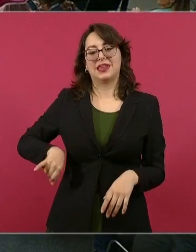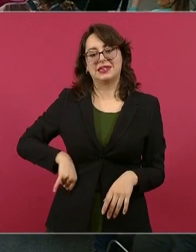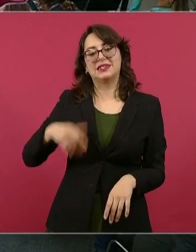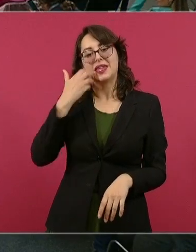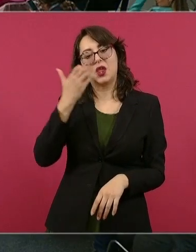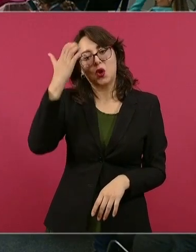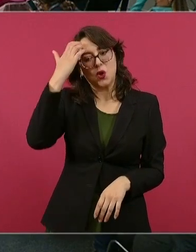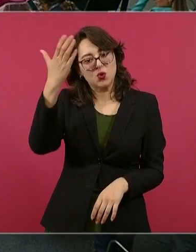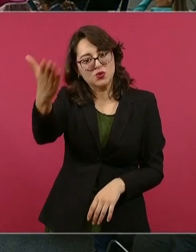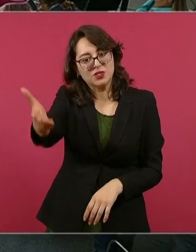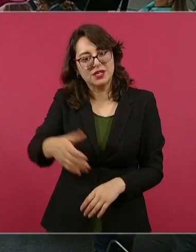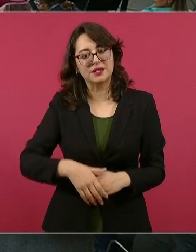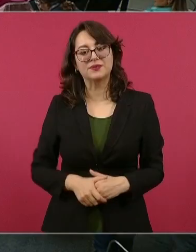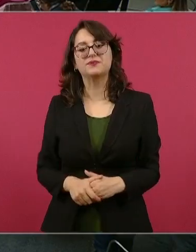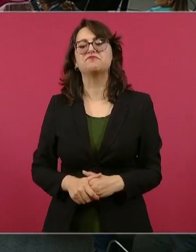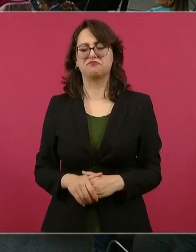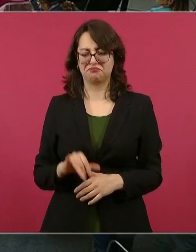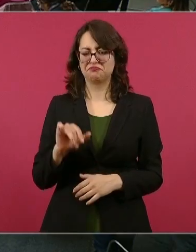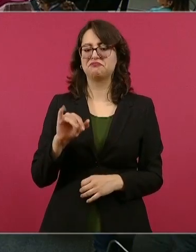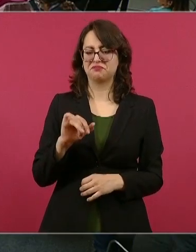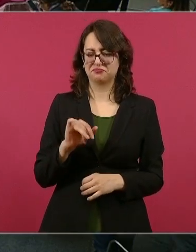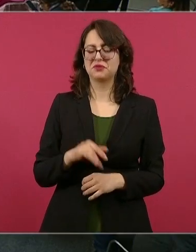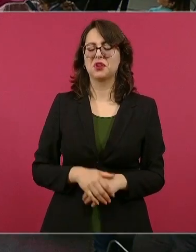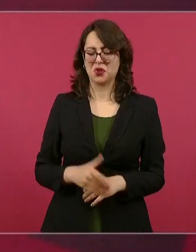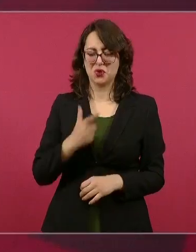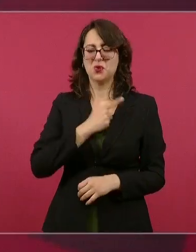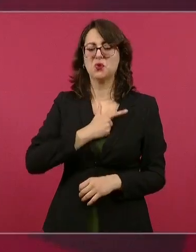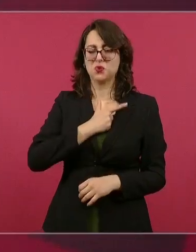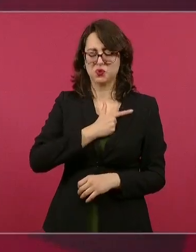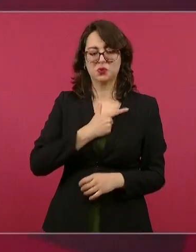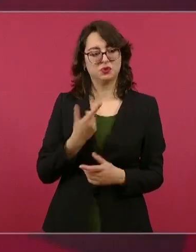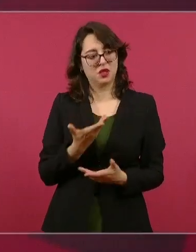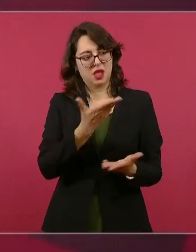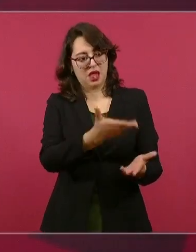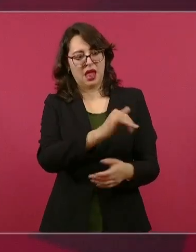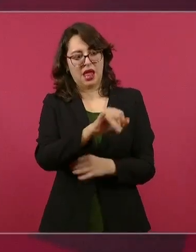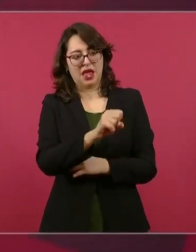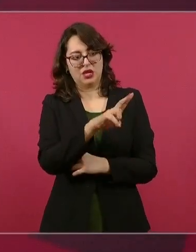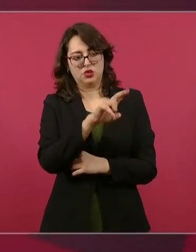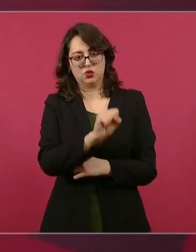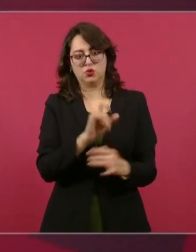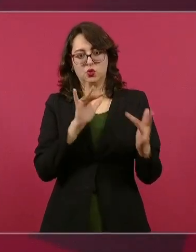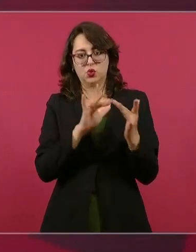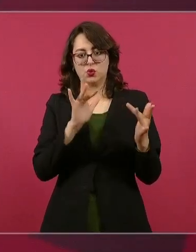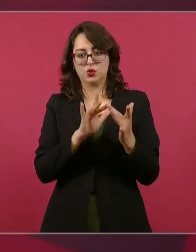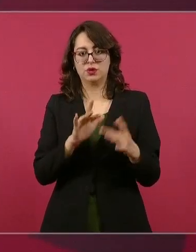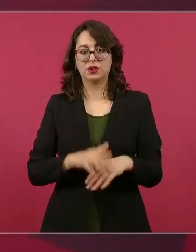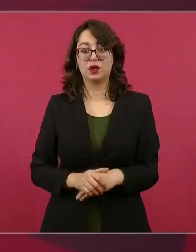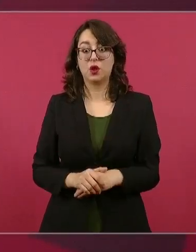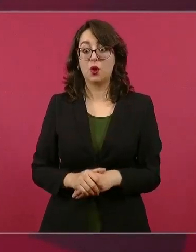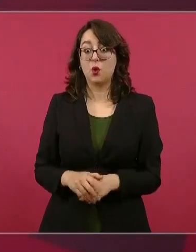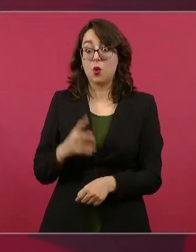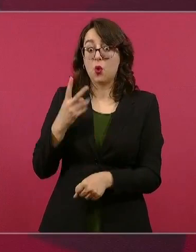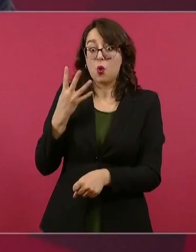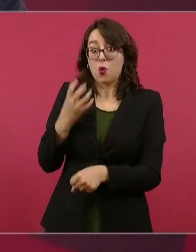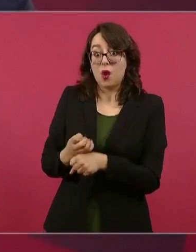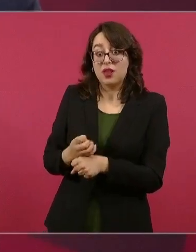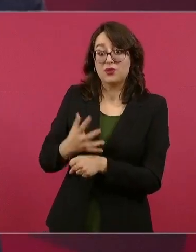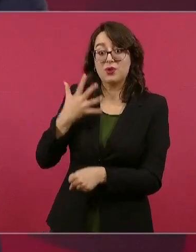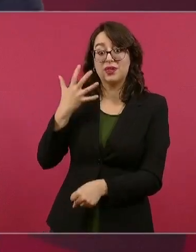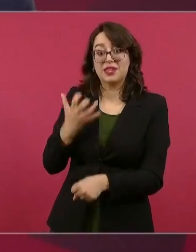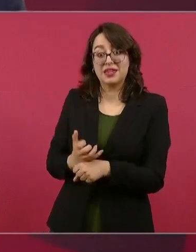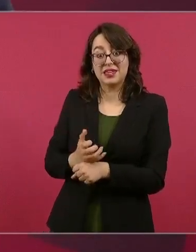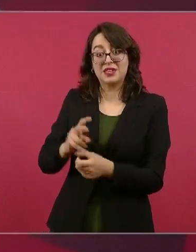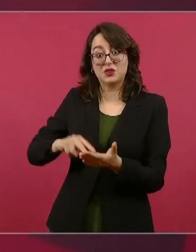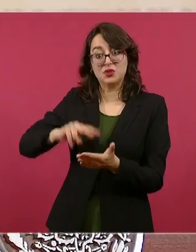saludarlo personalmente. Sí. Entonces, le pasamos el contacto a Jesús Ramírez. Sí. Y cuarto sería también salto mortal, pero con